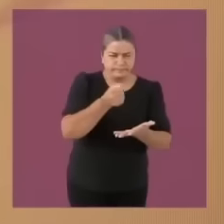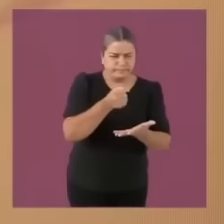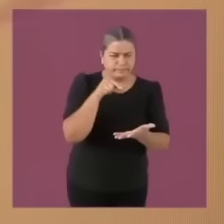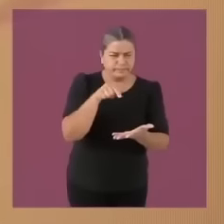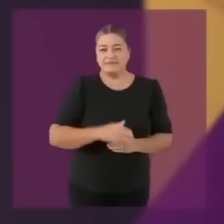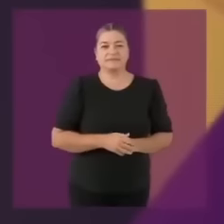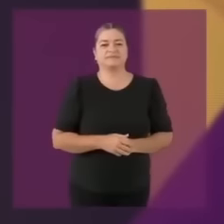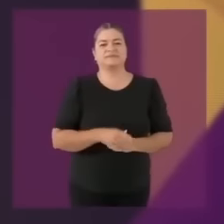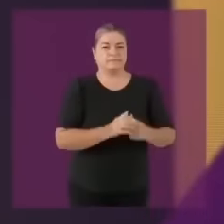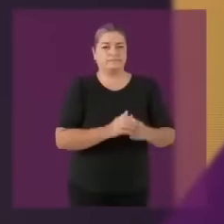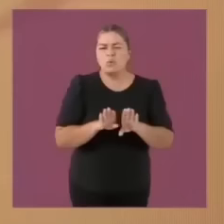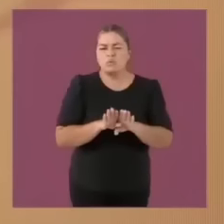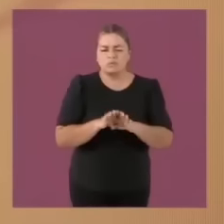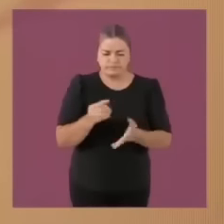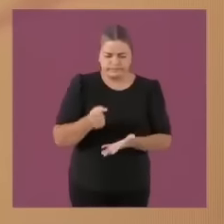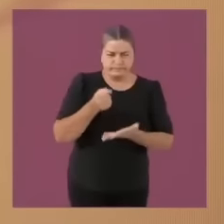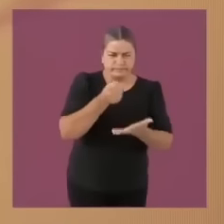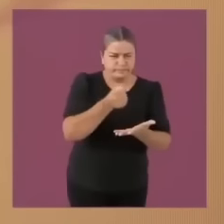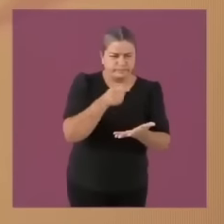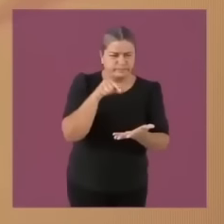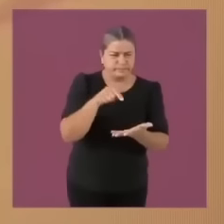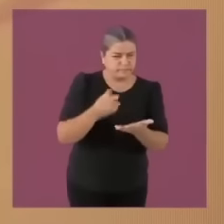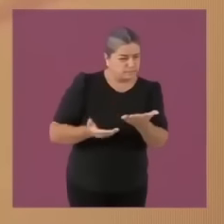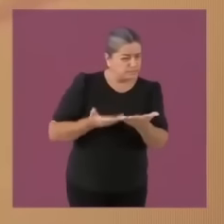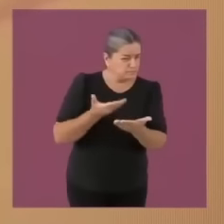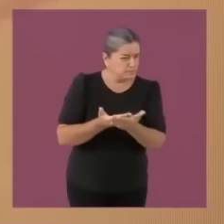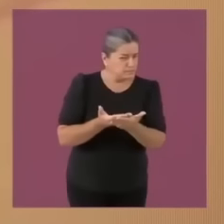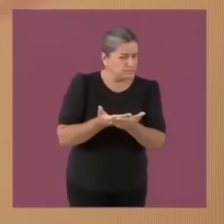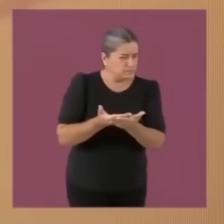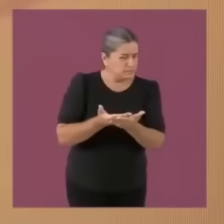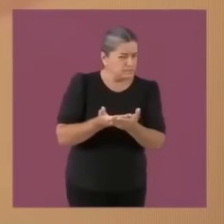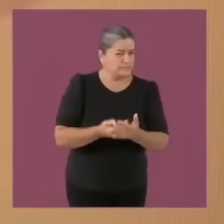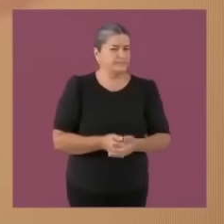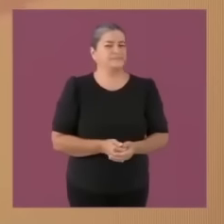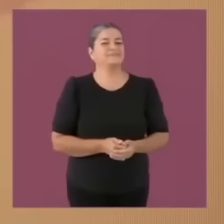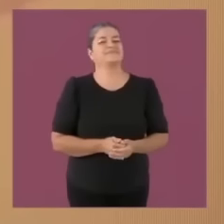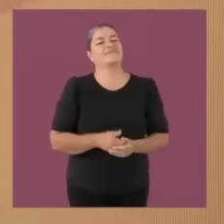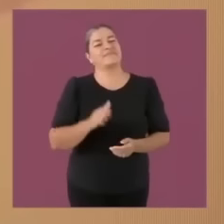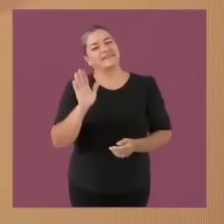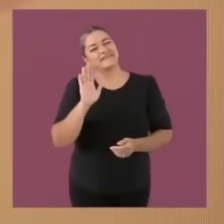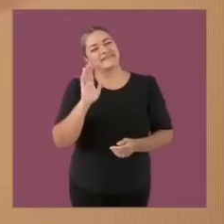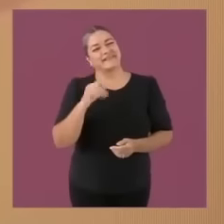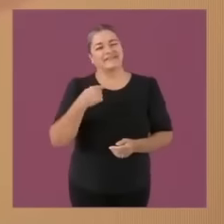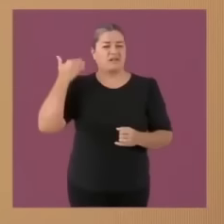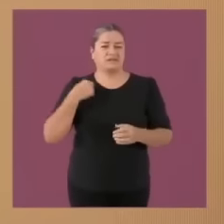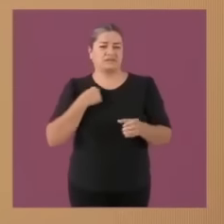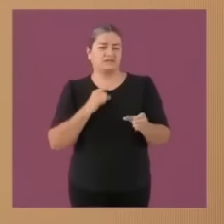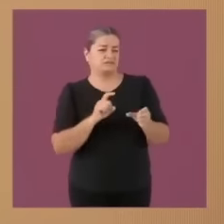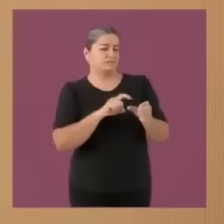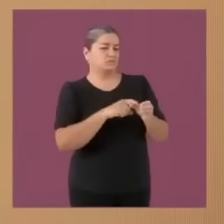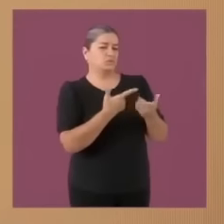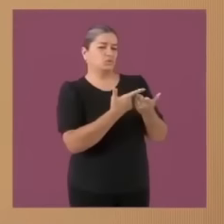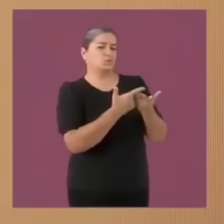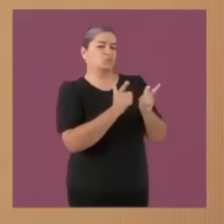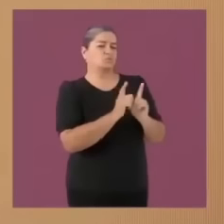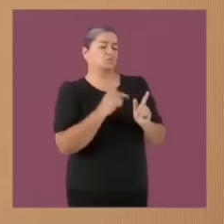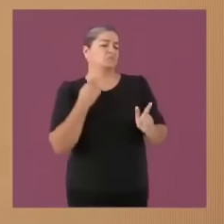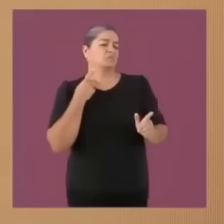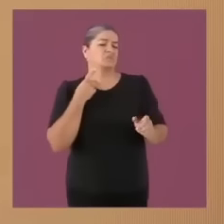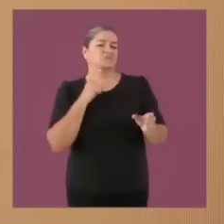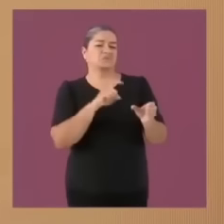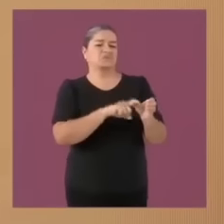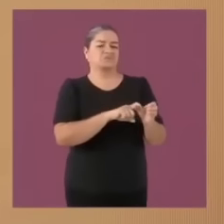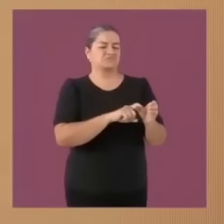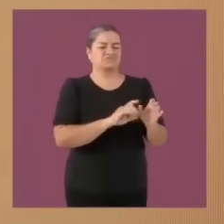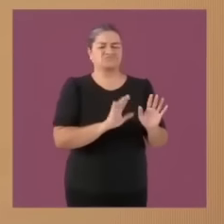integral? Nunca. Se nota. Hola, soy Xochitl Gálvez y como tú, sé lo que cuesta una especie de primer. Mi sueño